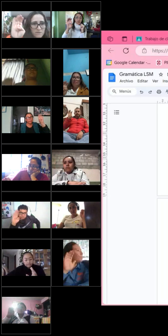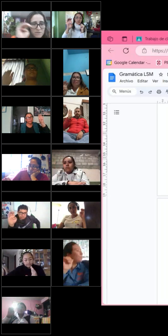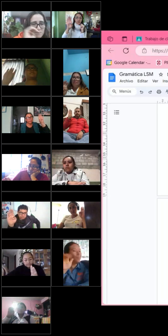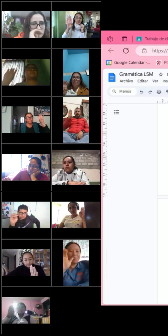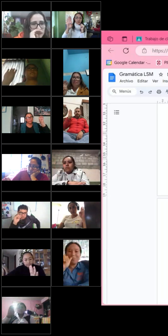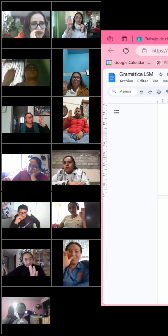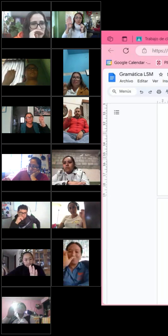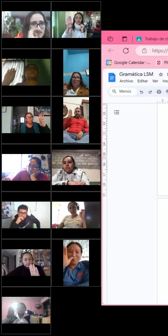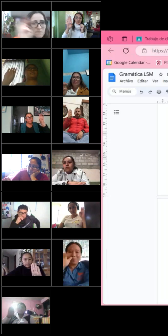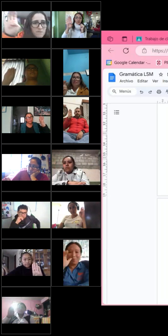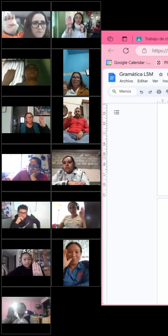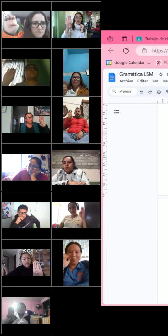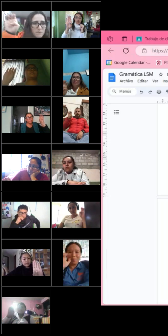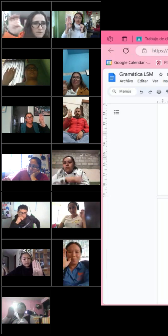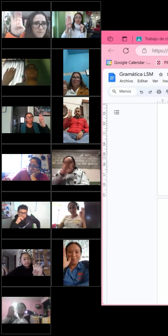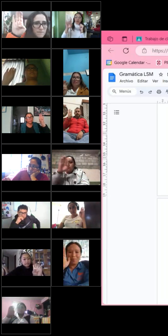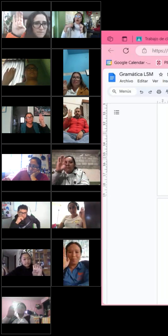deletreo rápido.